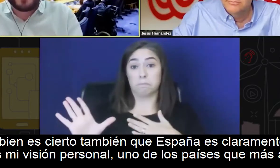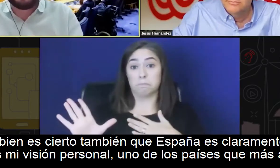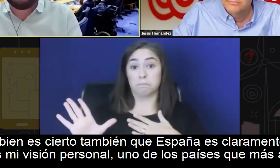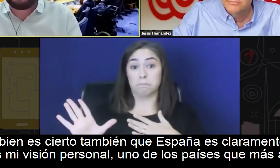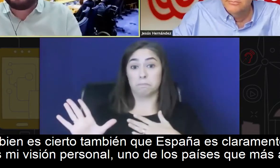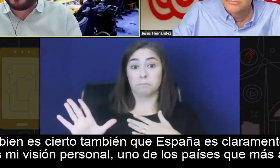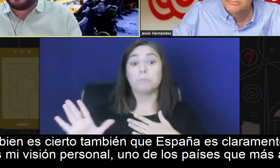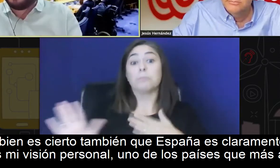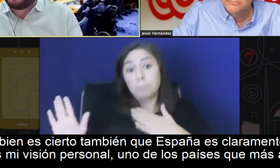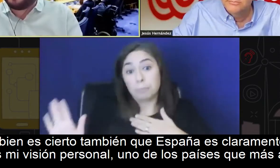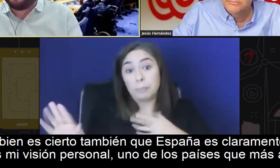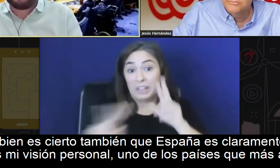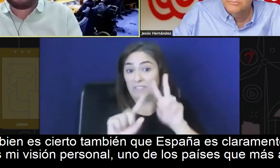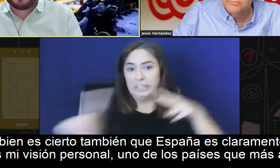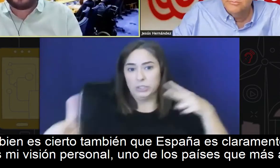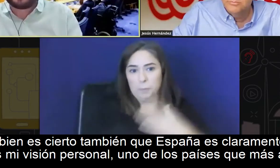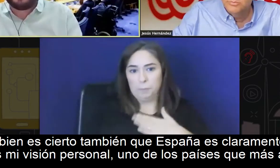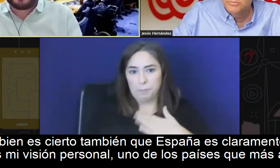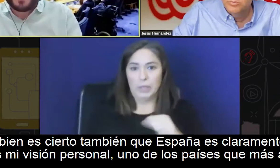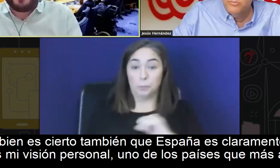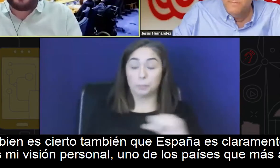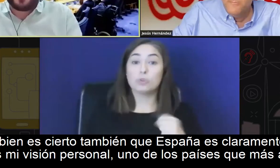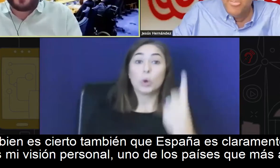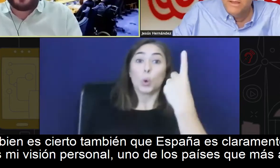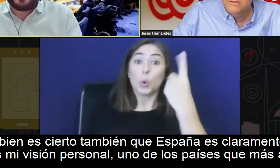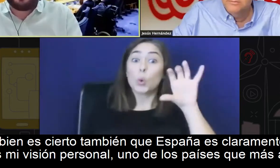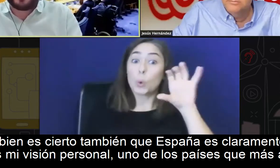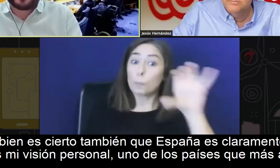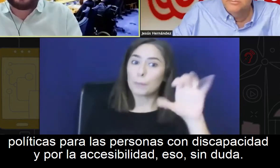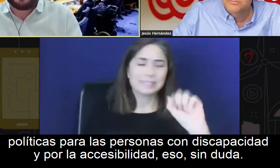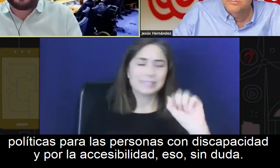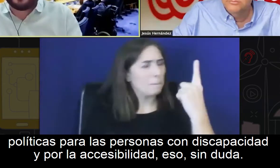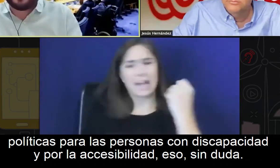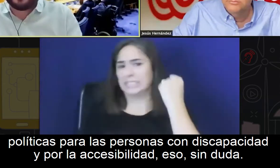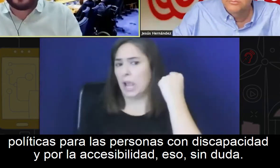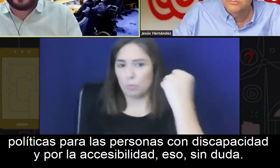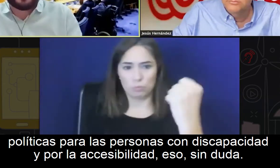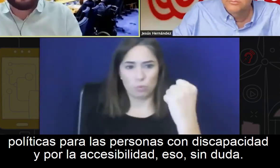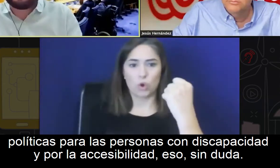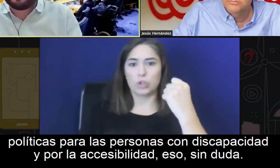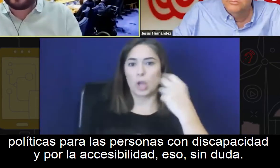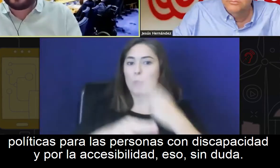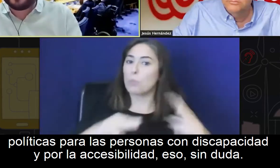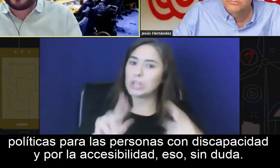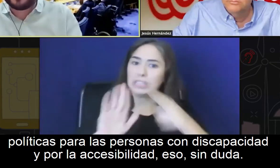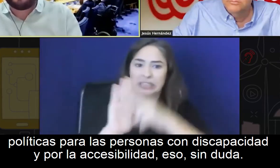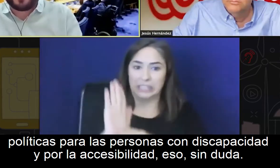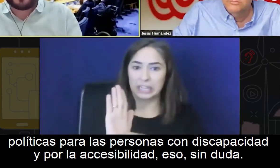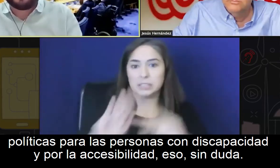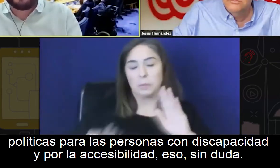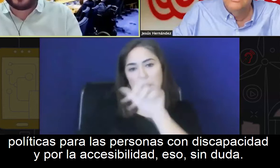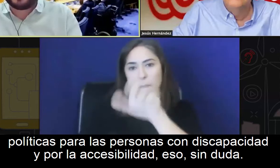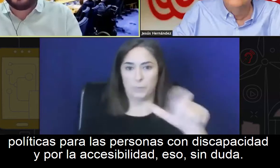esta es mi visión personal, uno de los países que más apoya políticas para las personas con discapacidad y